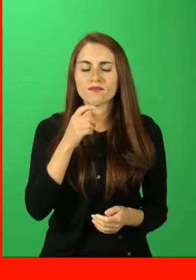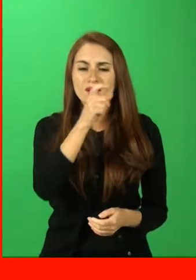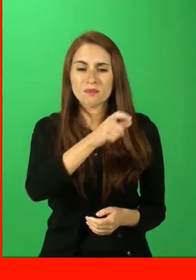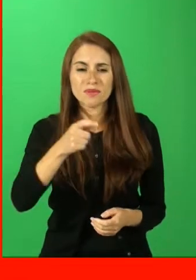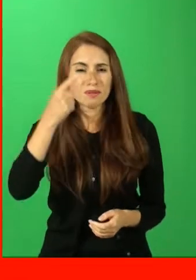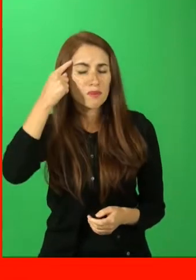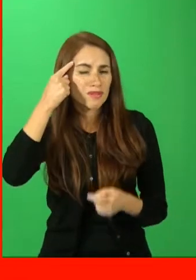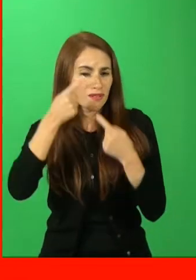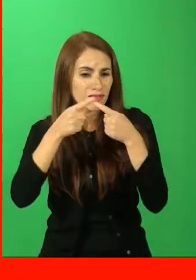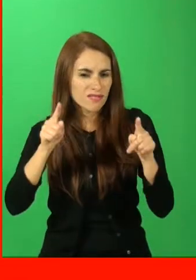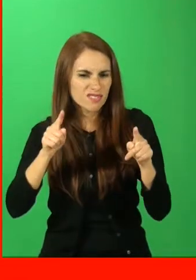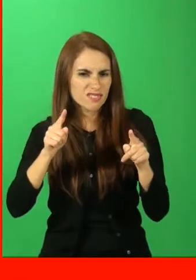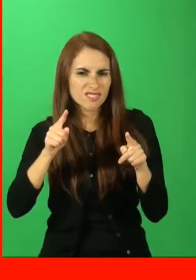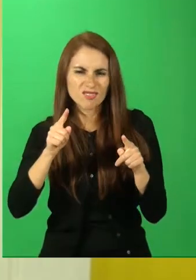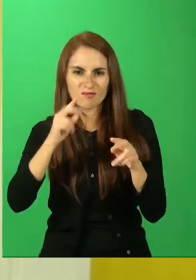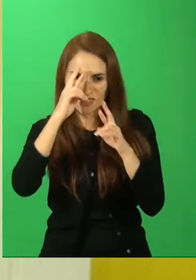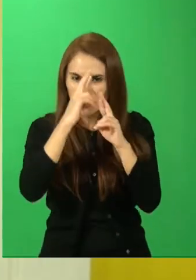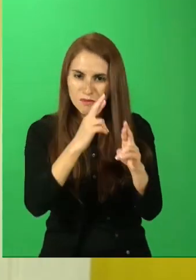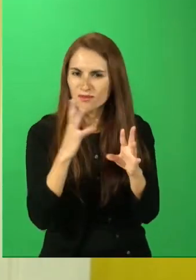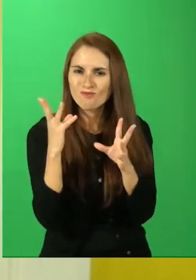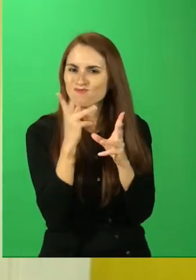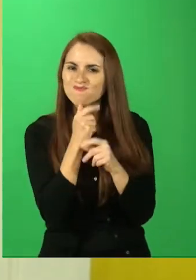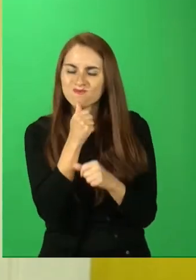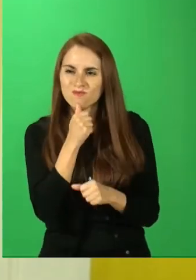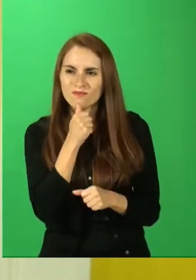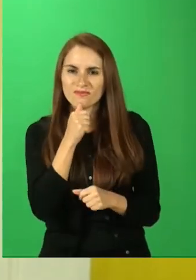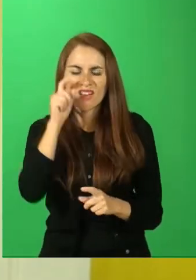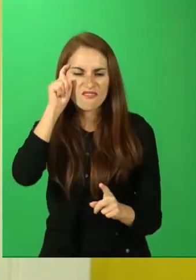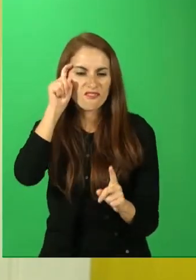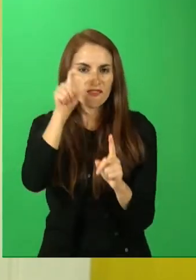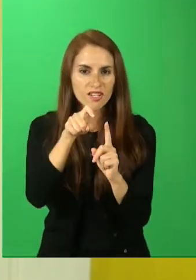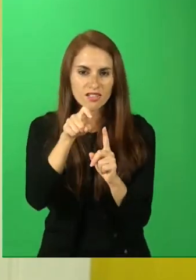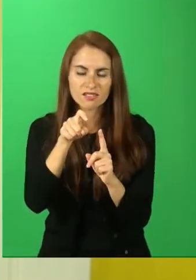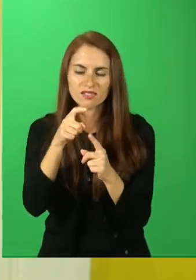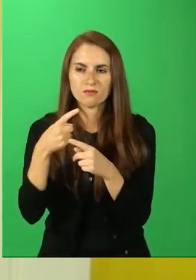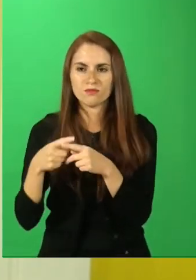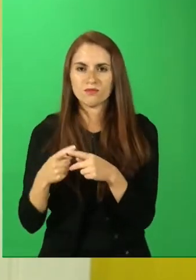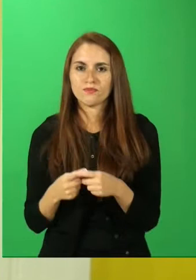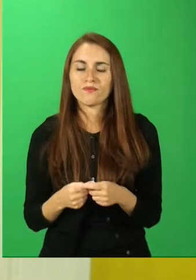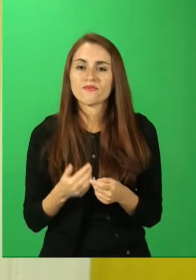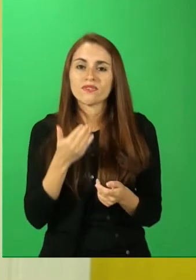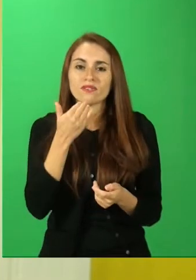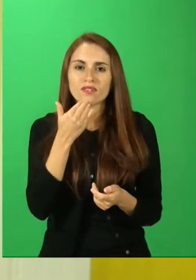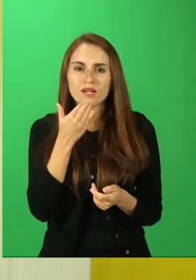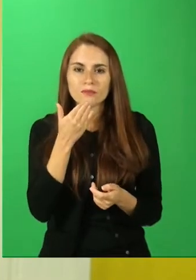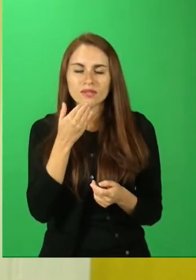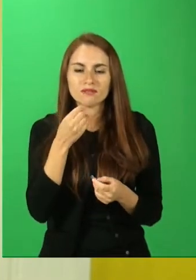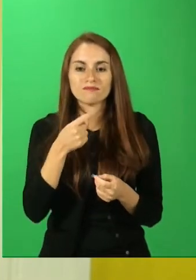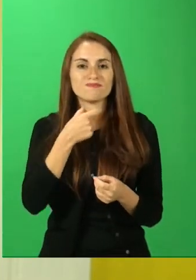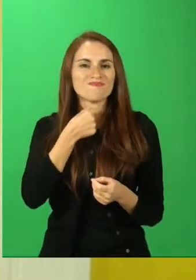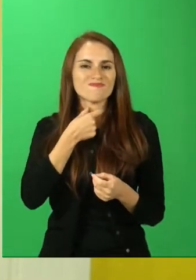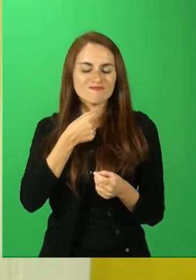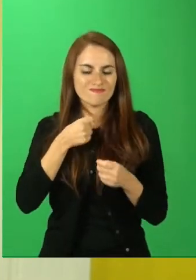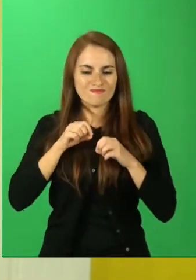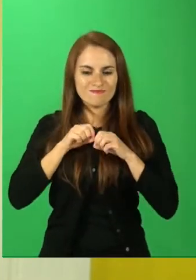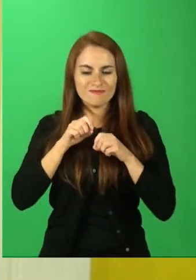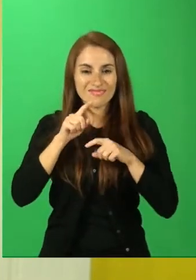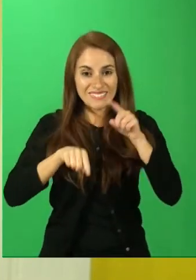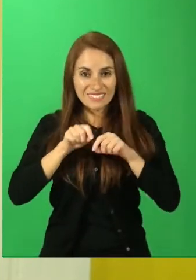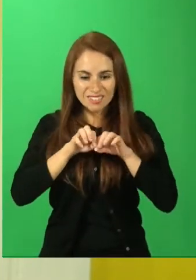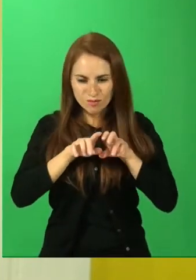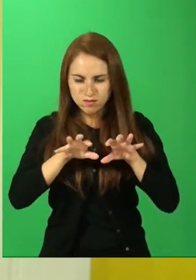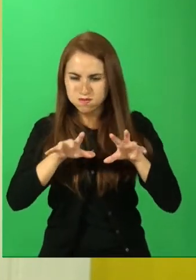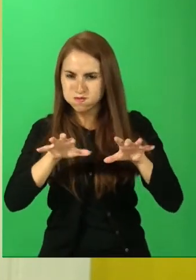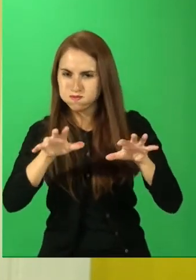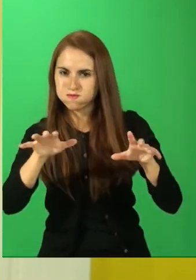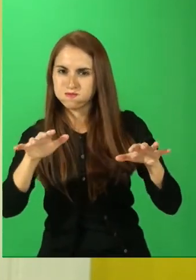hay fanatismo y hay una necesidad imperiosa de expandirse territorialmente